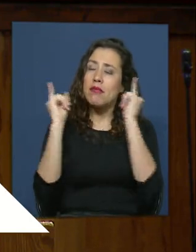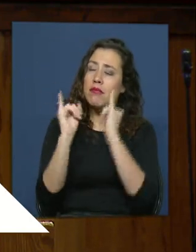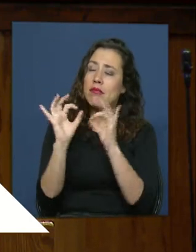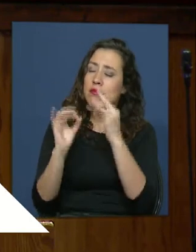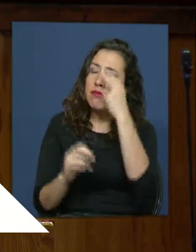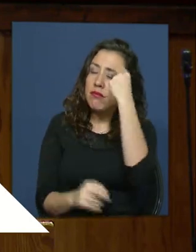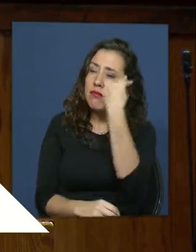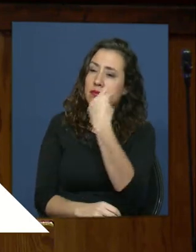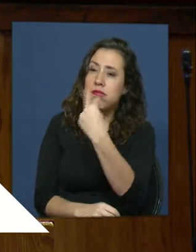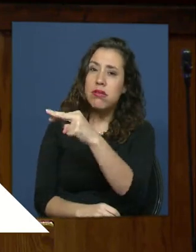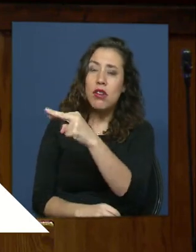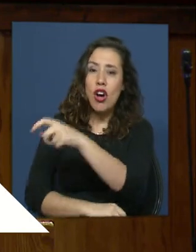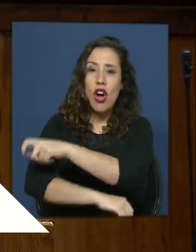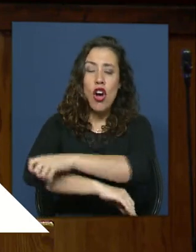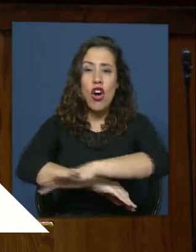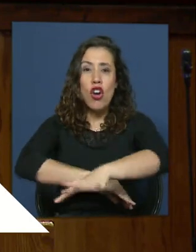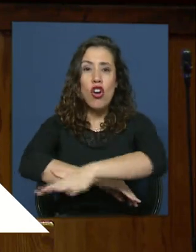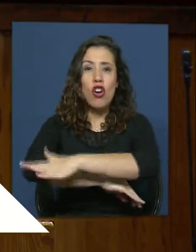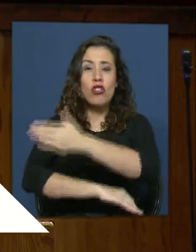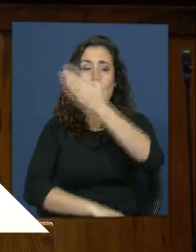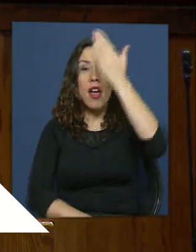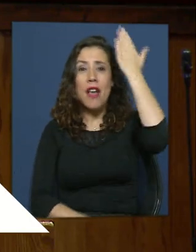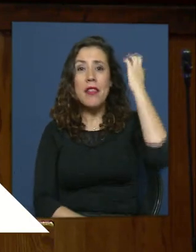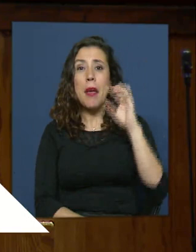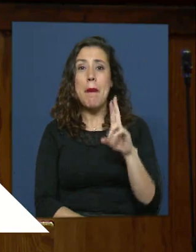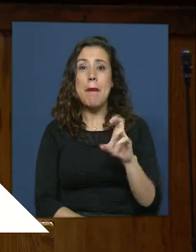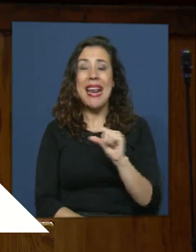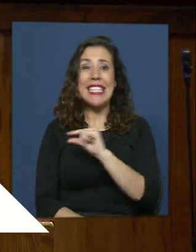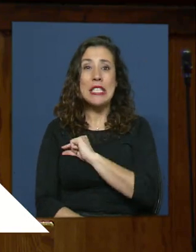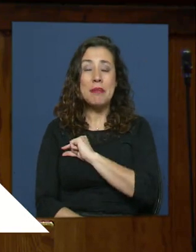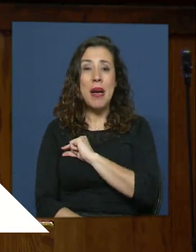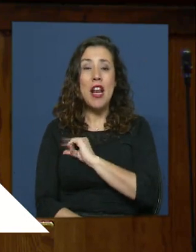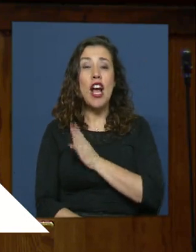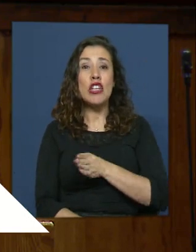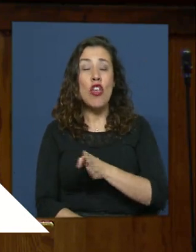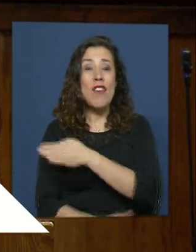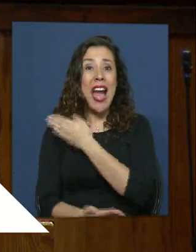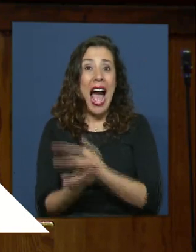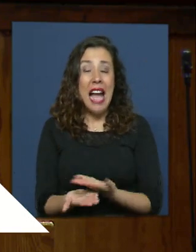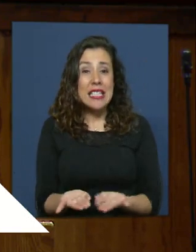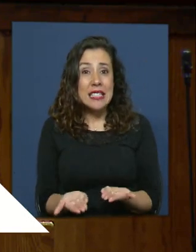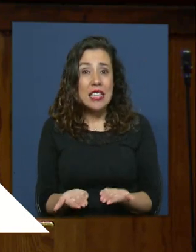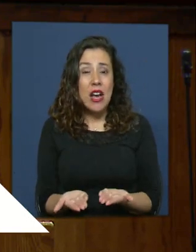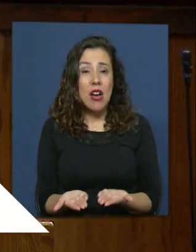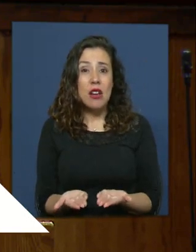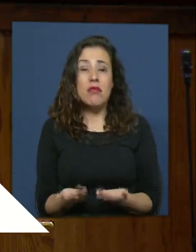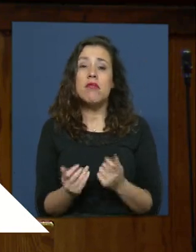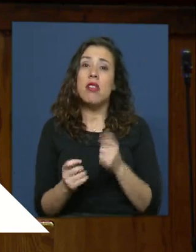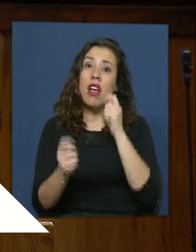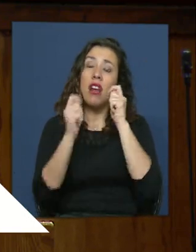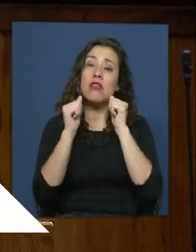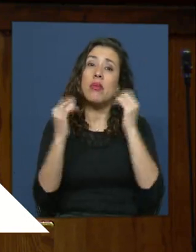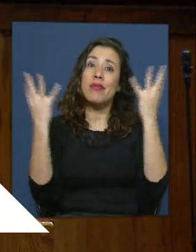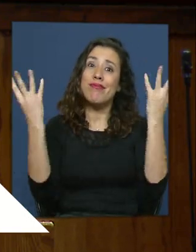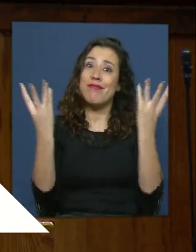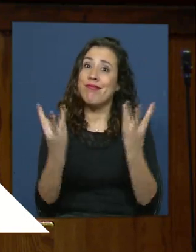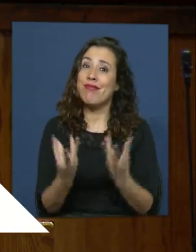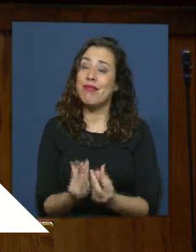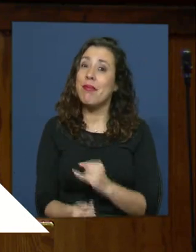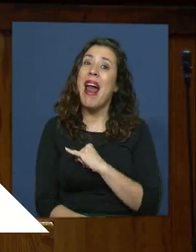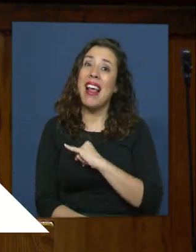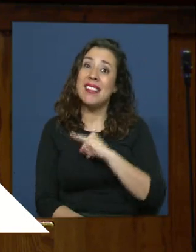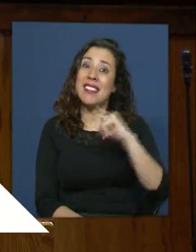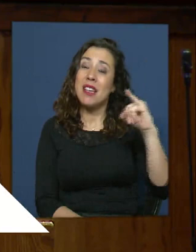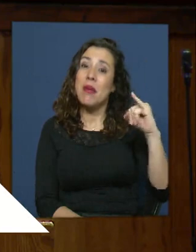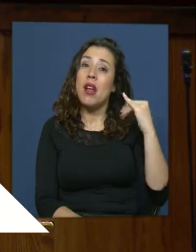la costa arreica desde la época prehispánica y que se mantienen hasta la actualidad amenazan con perderse para siempre.